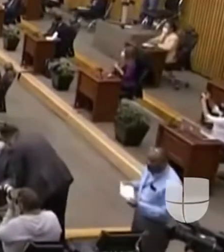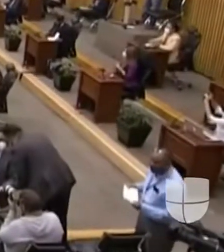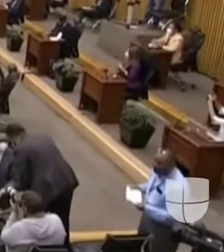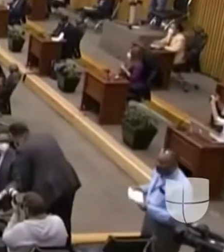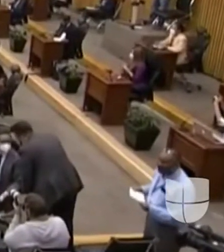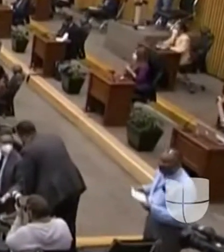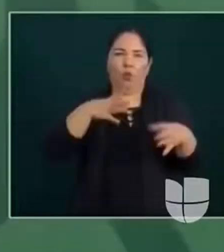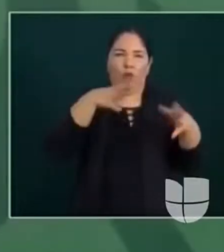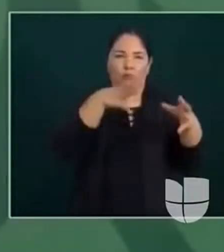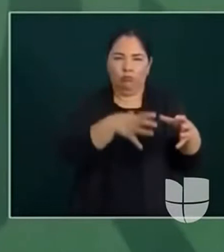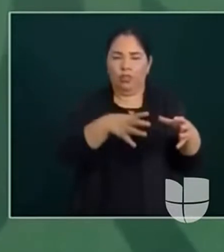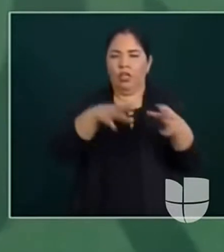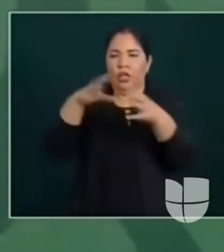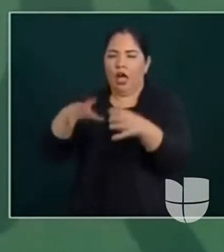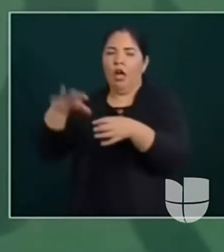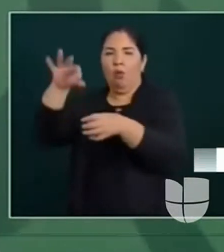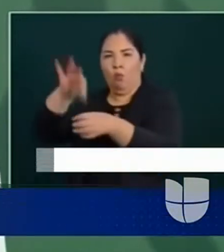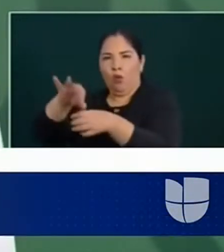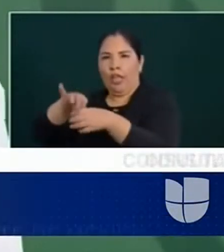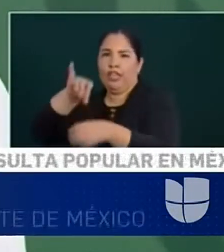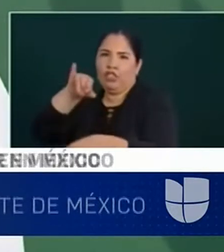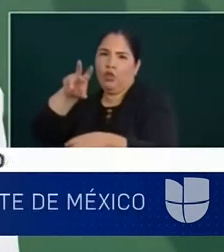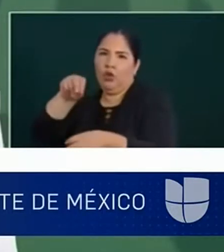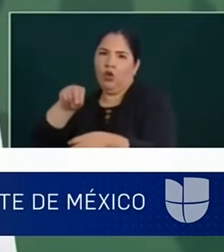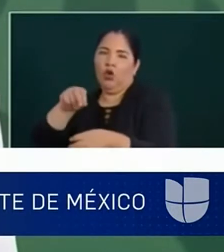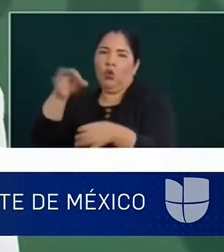autoridades electorales. Ah, pero ¿cómo